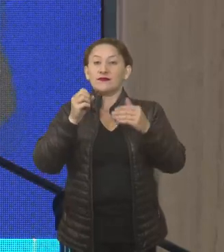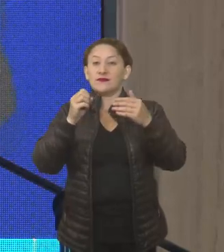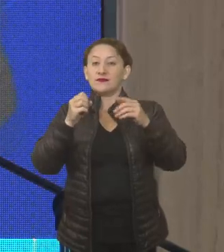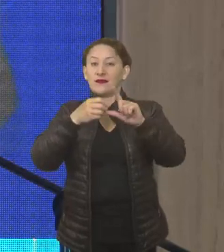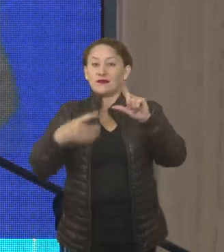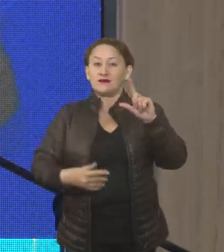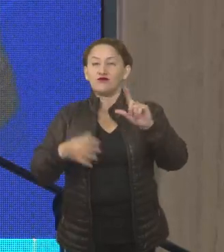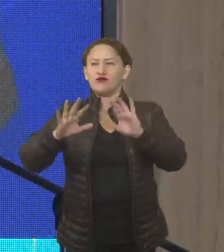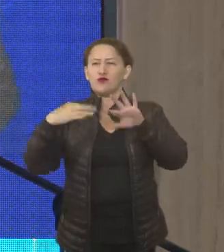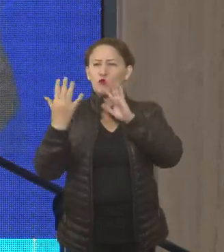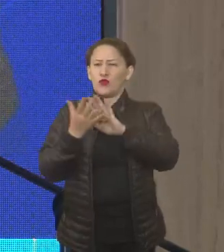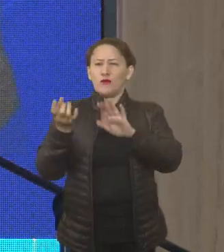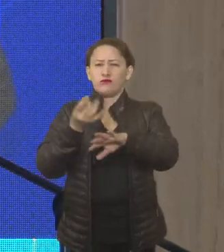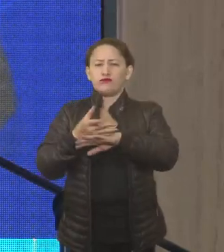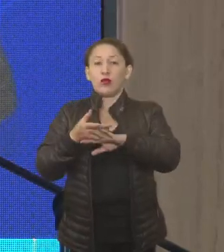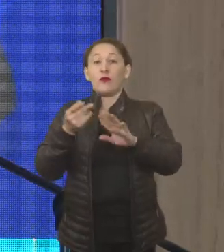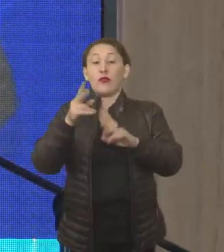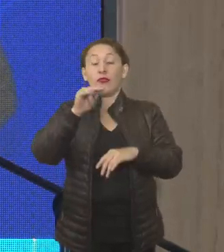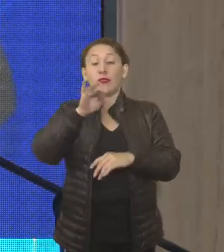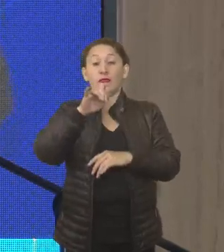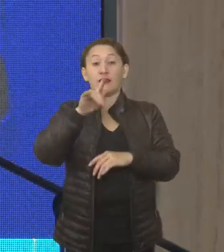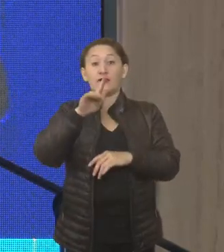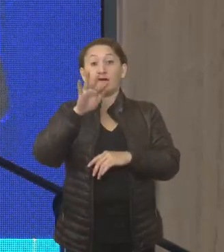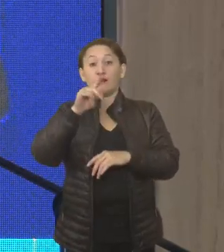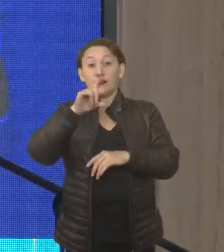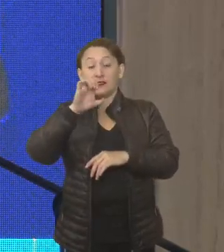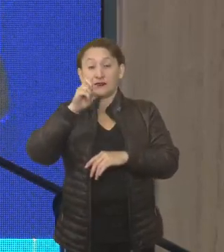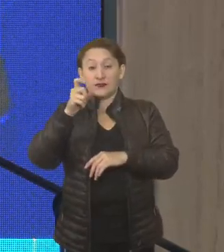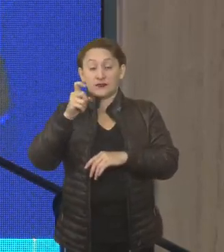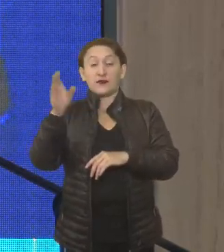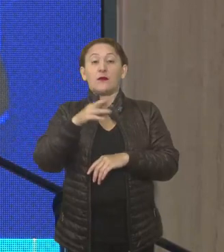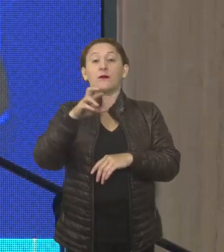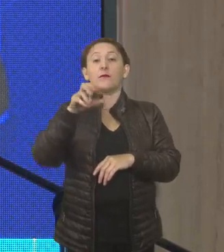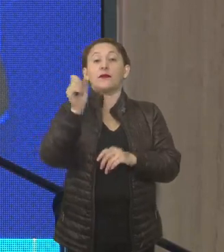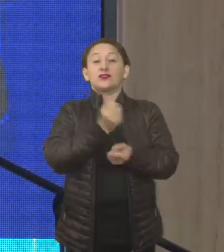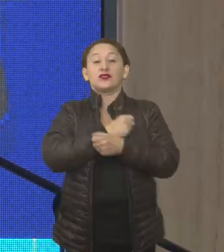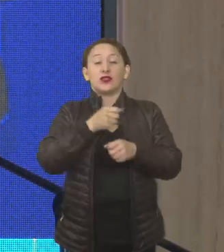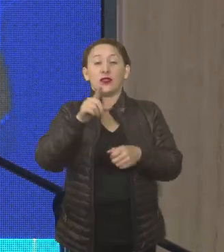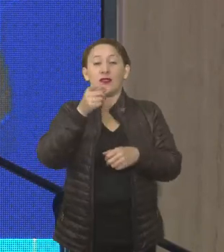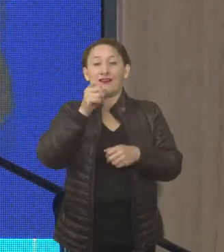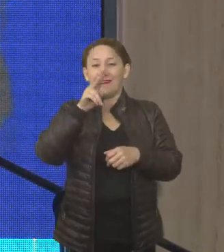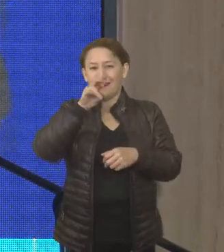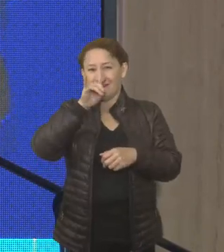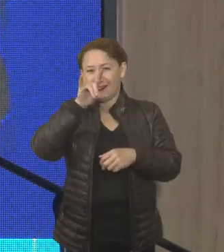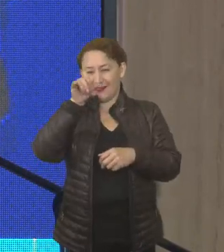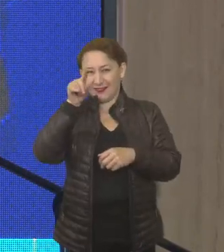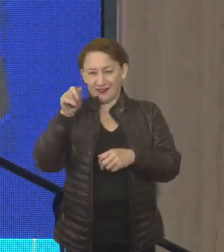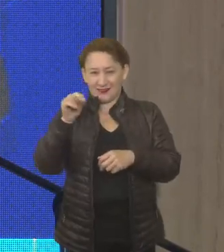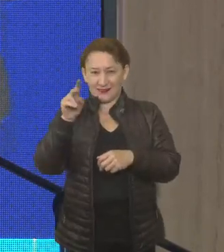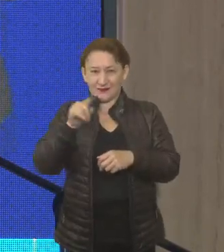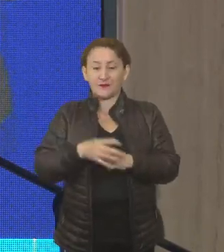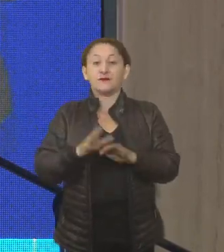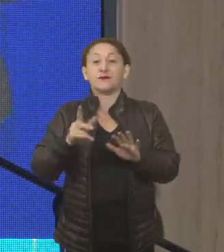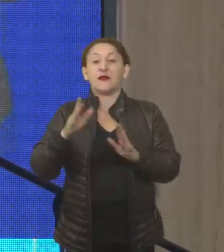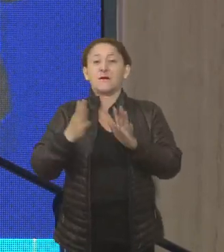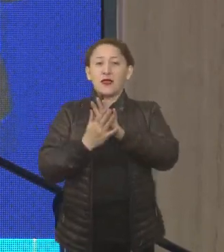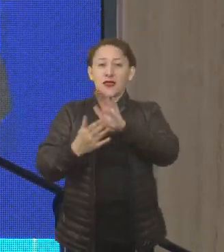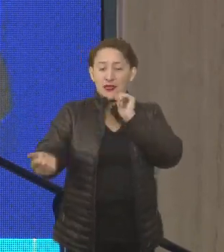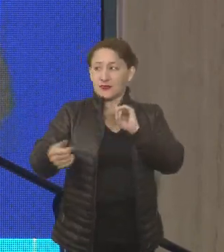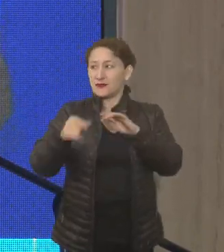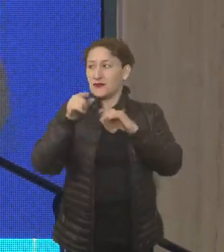nivel mundial como Pálpito para Netflix, Pasión de Gavilanes, temporada 2 para NBC Universal Telemundo, La Venganza